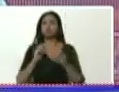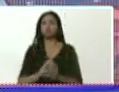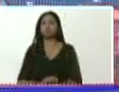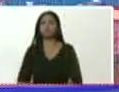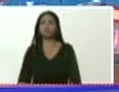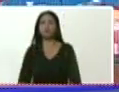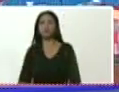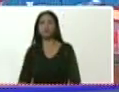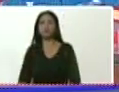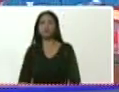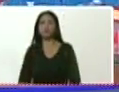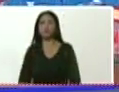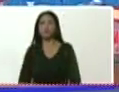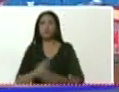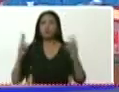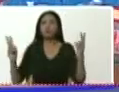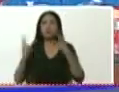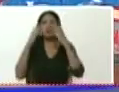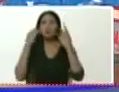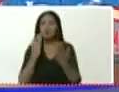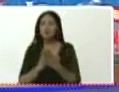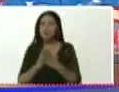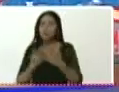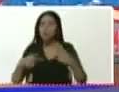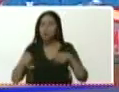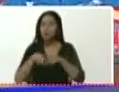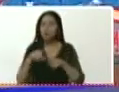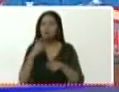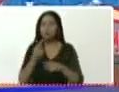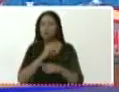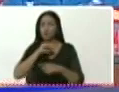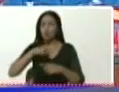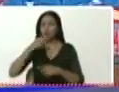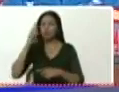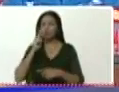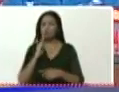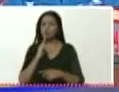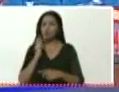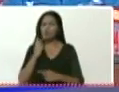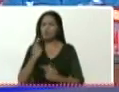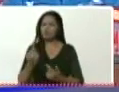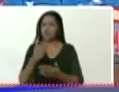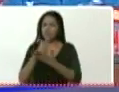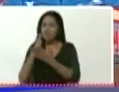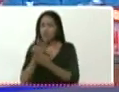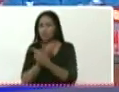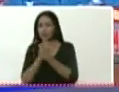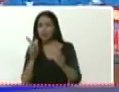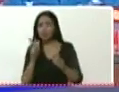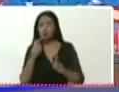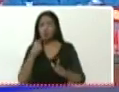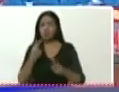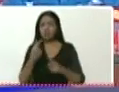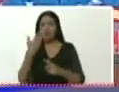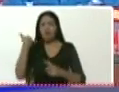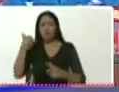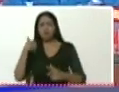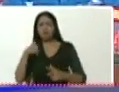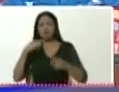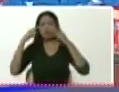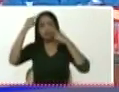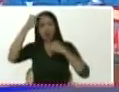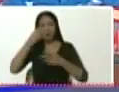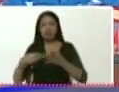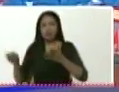vence. Triunfa, decía nuestro libertador Simón Bolívar, aquella frase que nuestro comandante